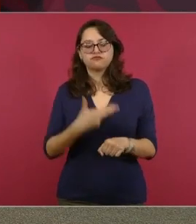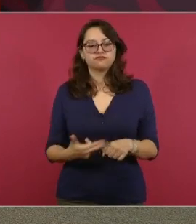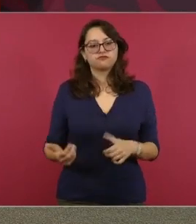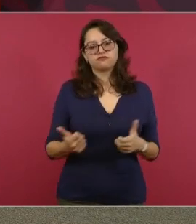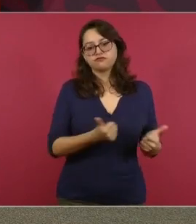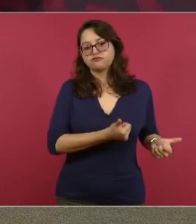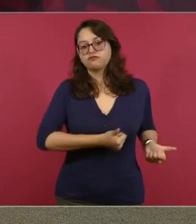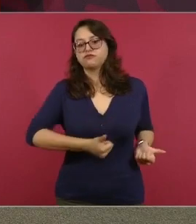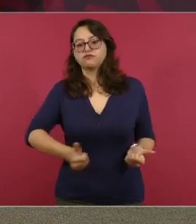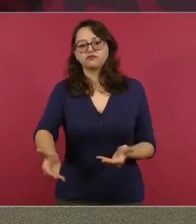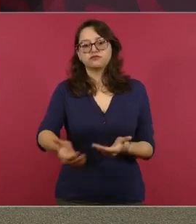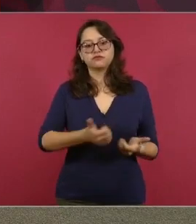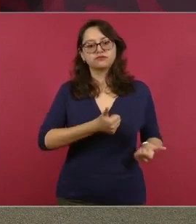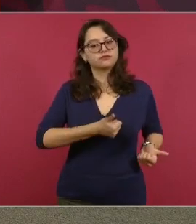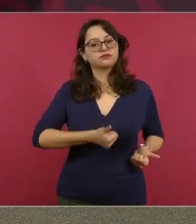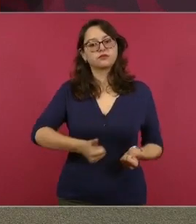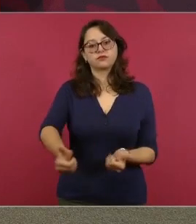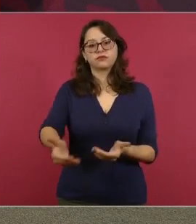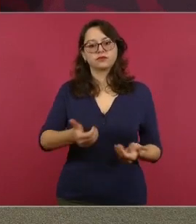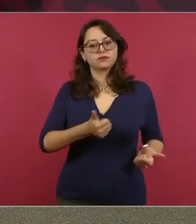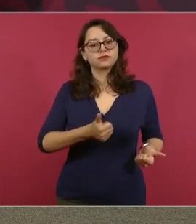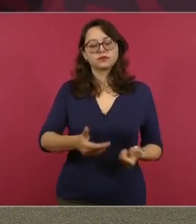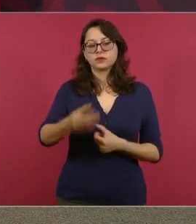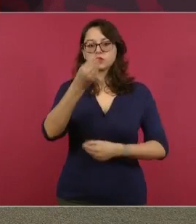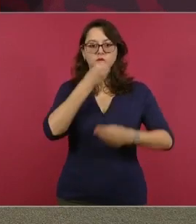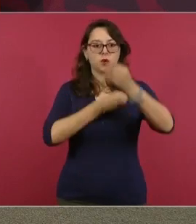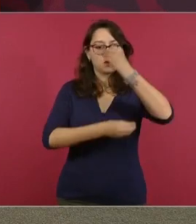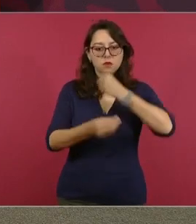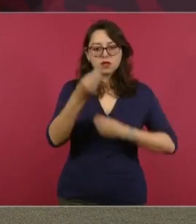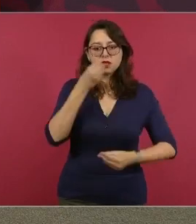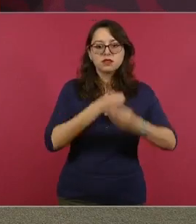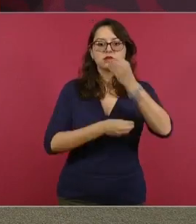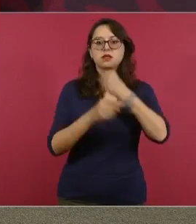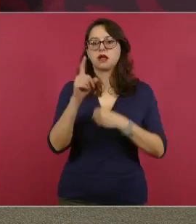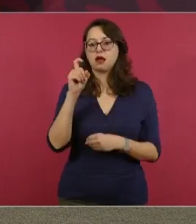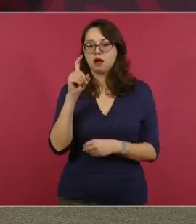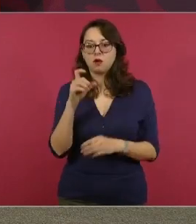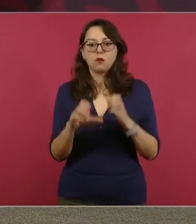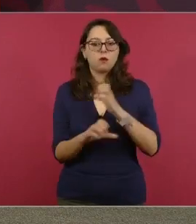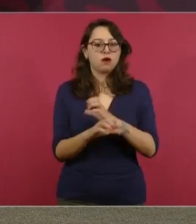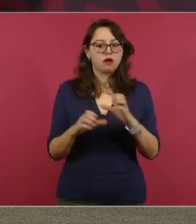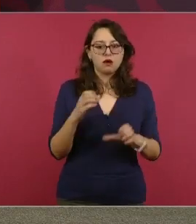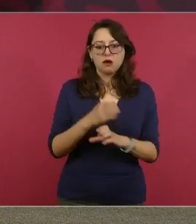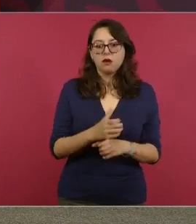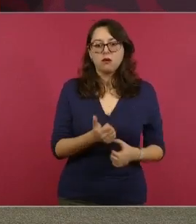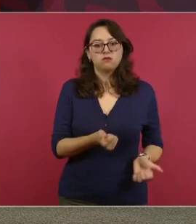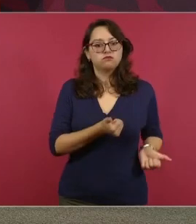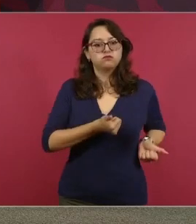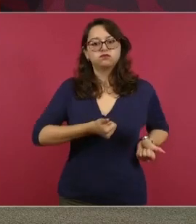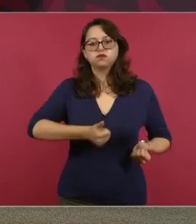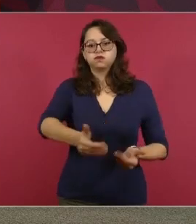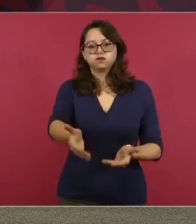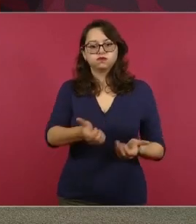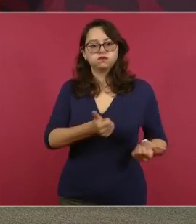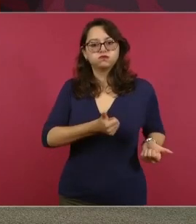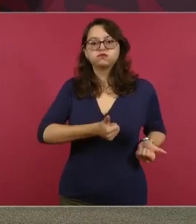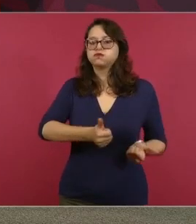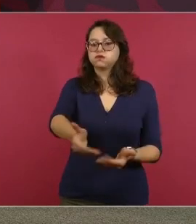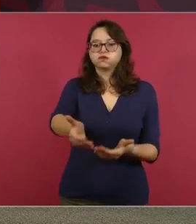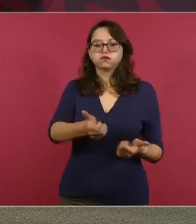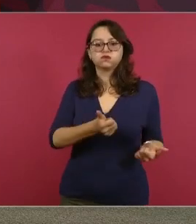abastecer de alimentos, despensas, pero vamos a